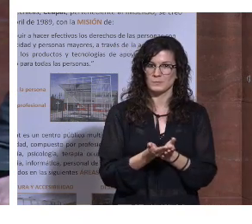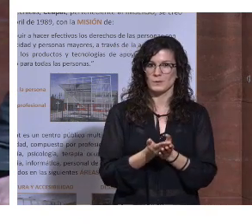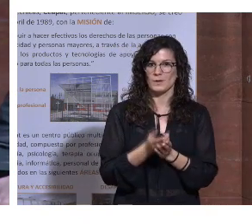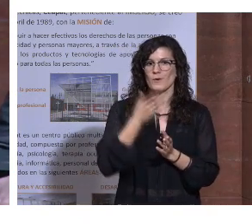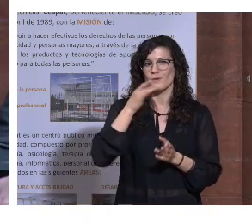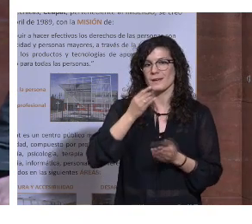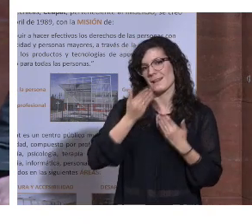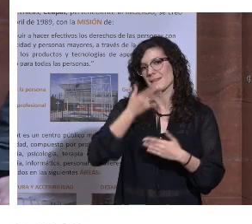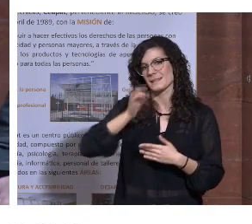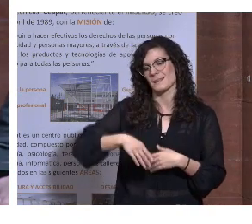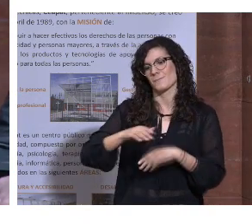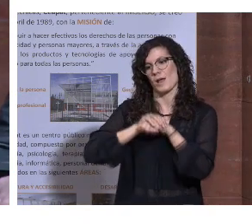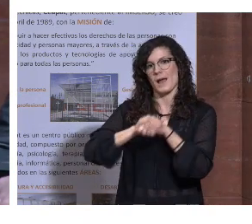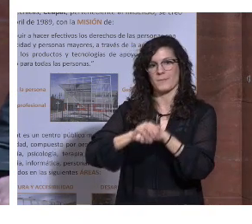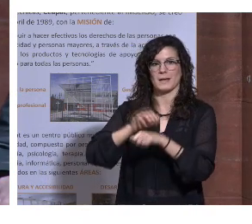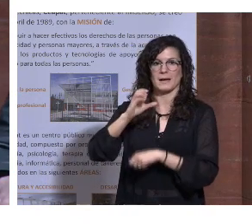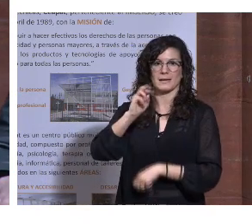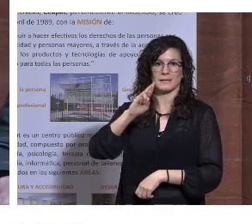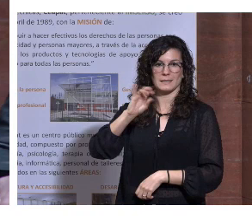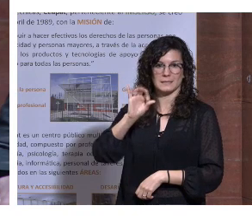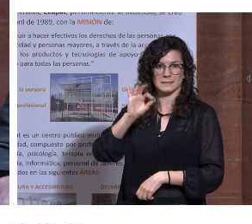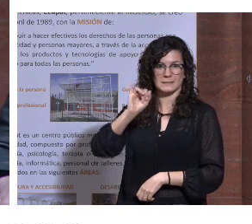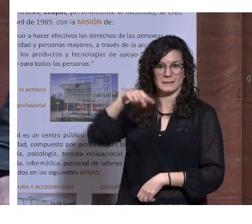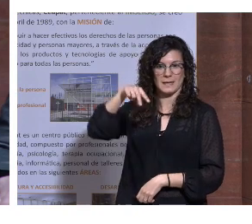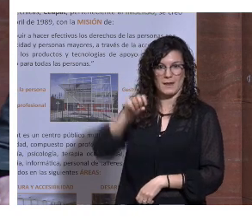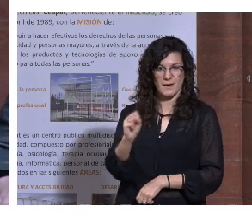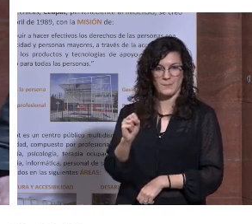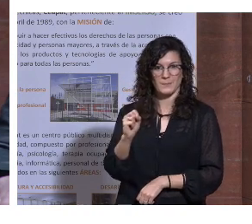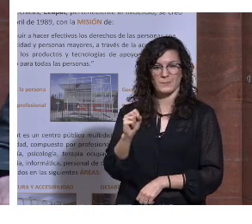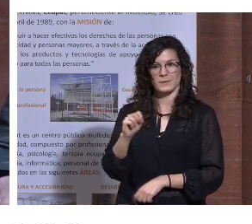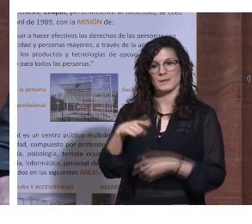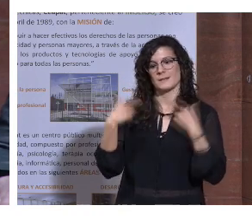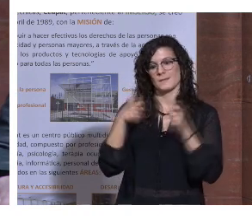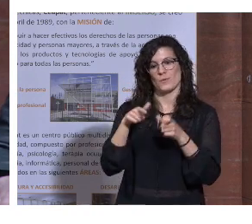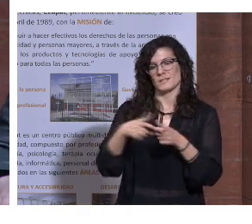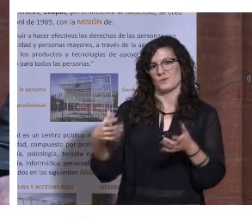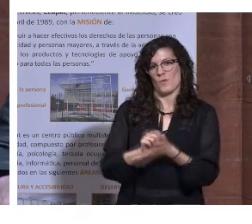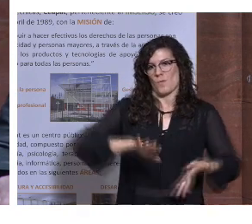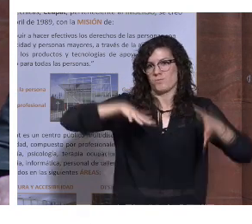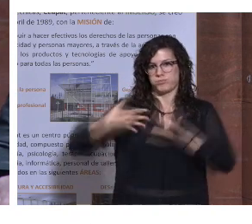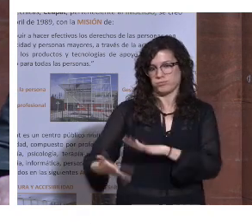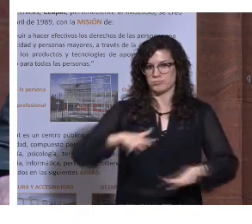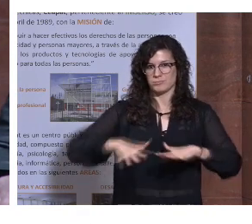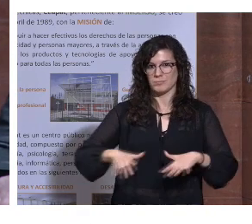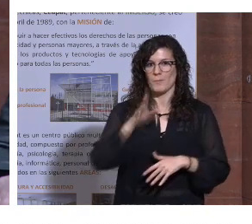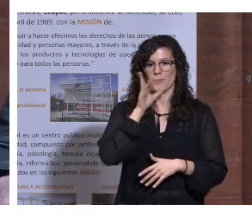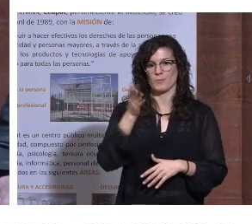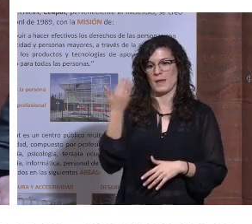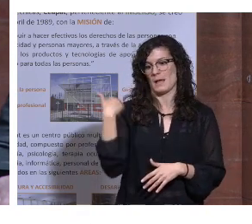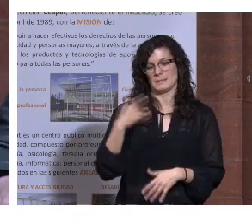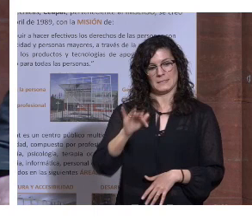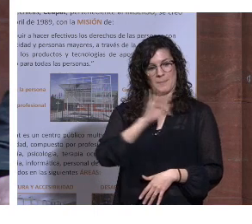amiga Cristina, que en ese campo lo ha revolucionado todo. Porque tuviéramos premios